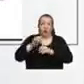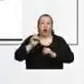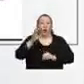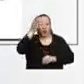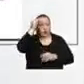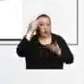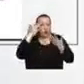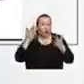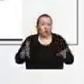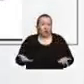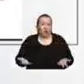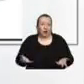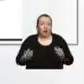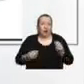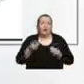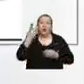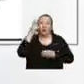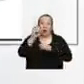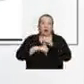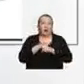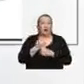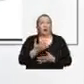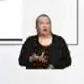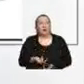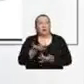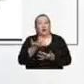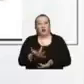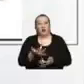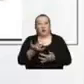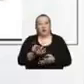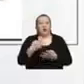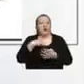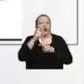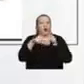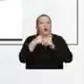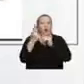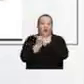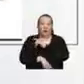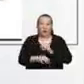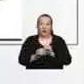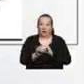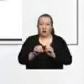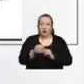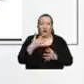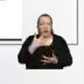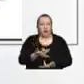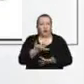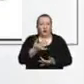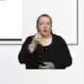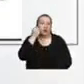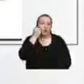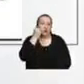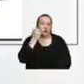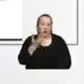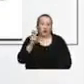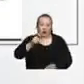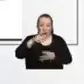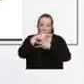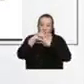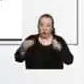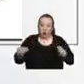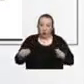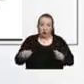imagina que alguien veinte años presos para no se merece había gente con 10 12 años esperando sentencia pero no podía solucionar esto